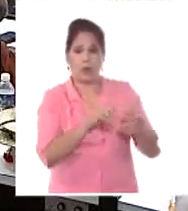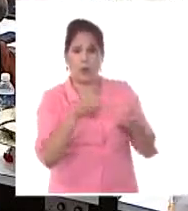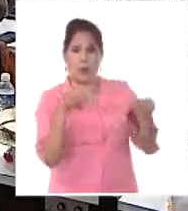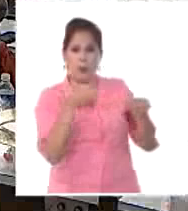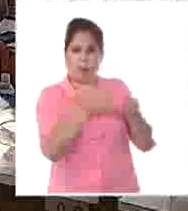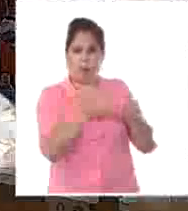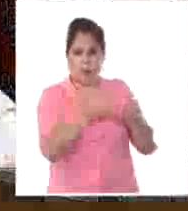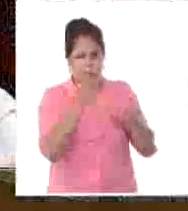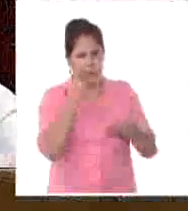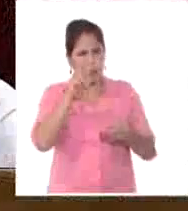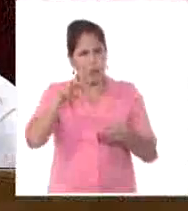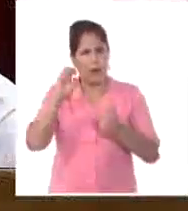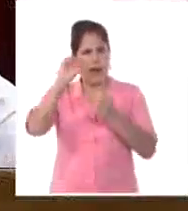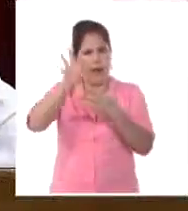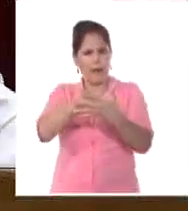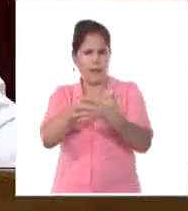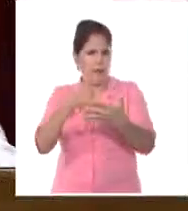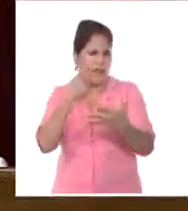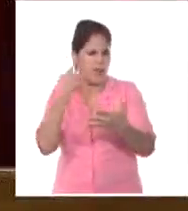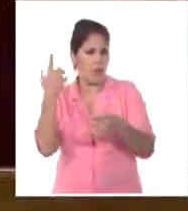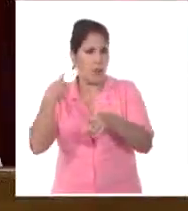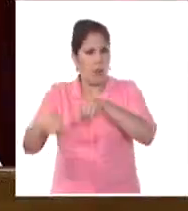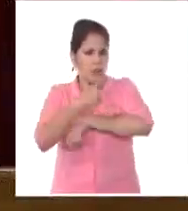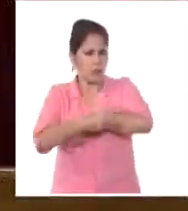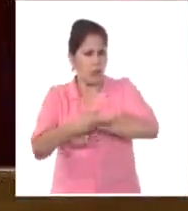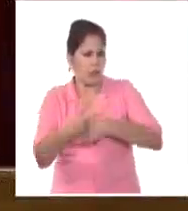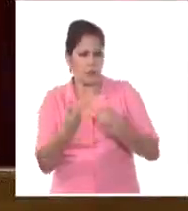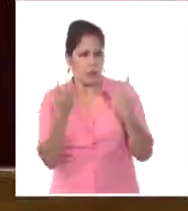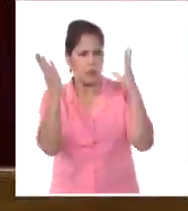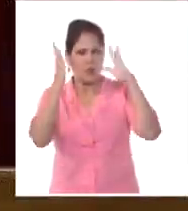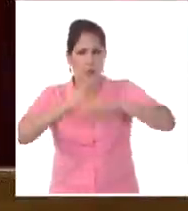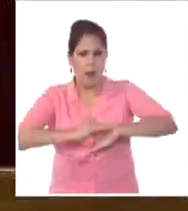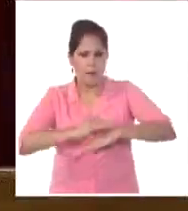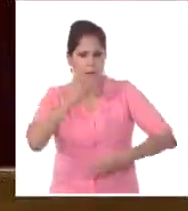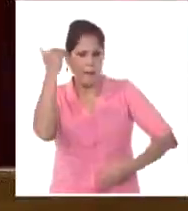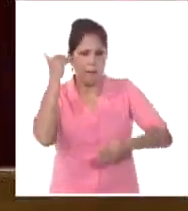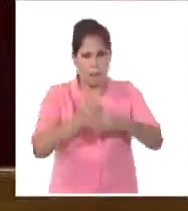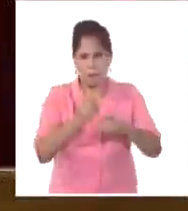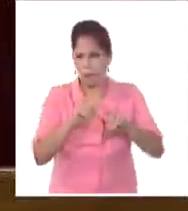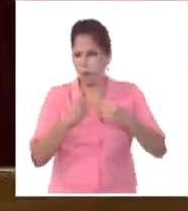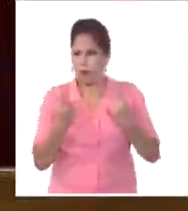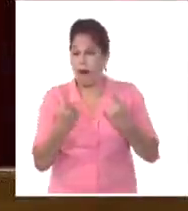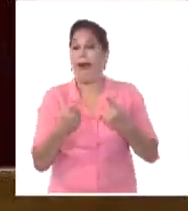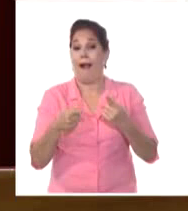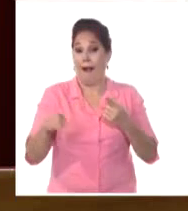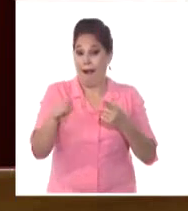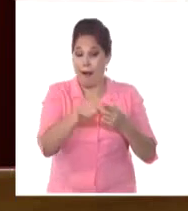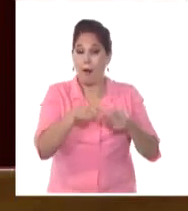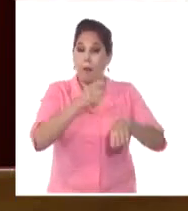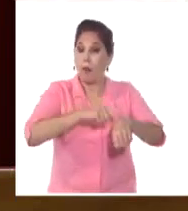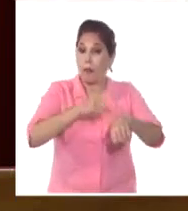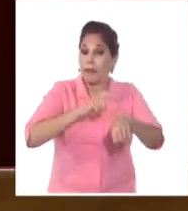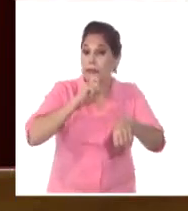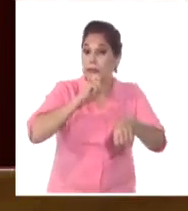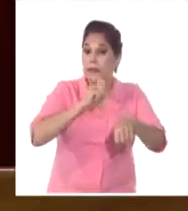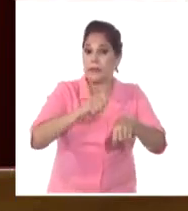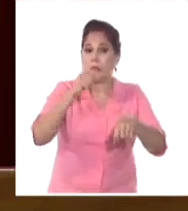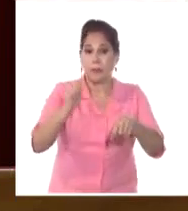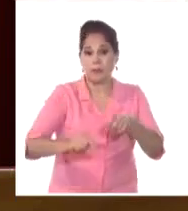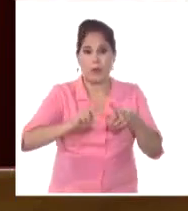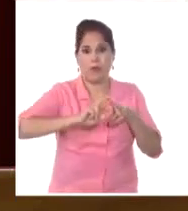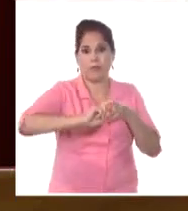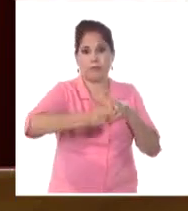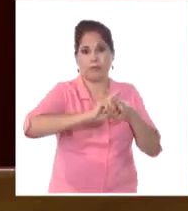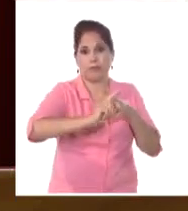las estadísticas y verán cómo se conectan los datos de los más altos flujos migratorios con los momentos de mayor presión